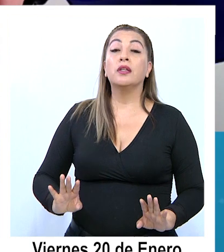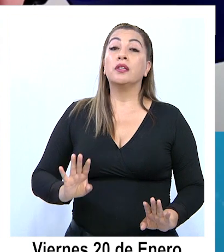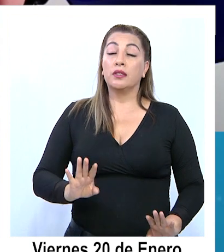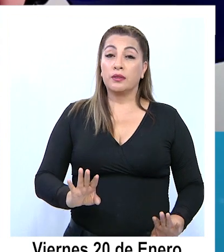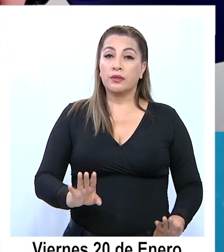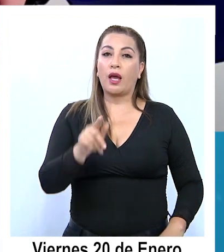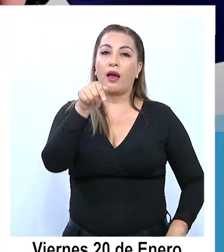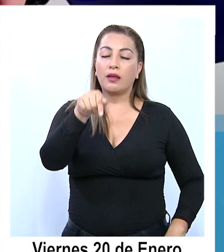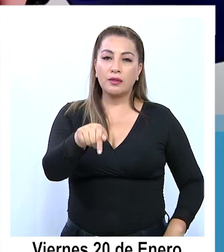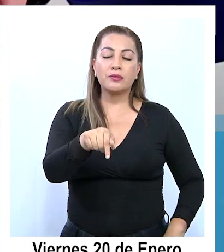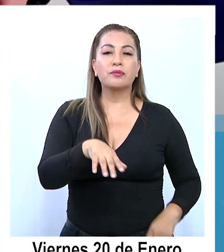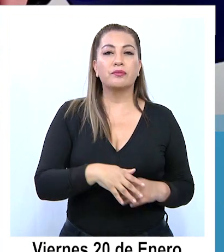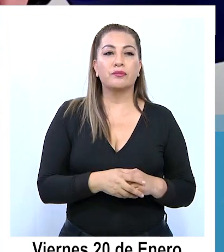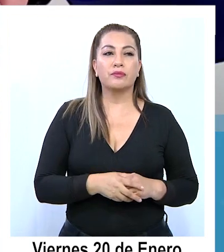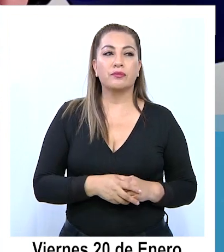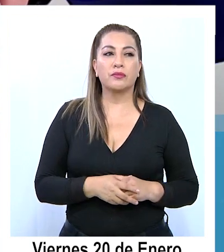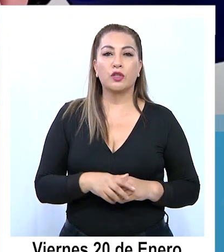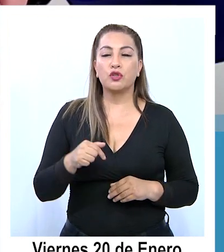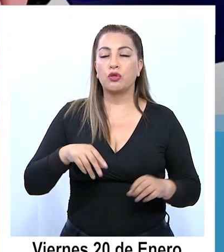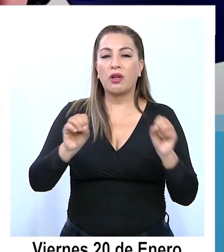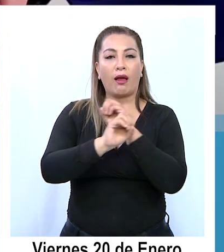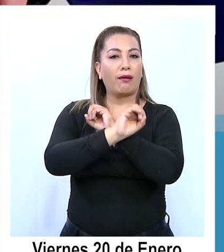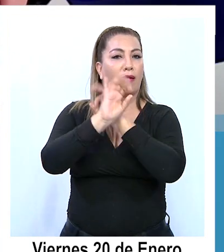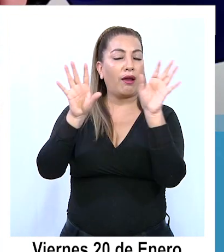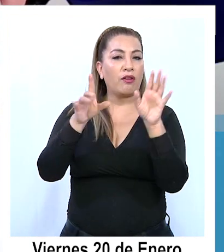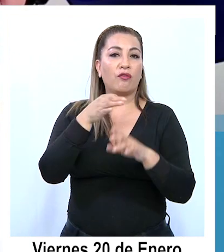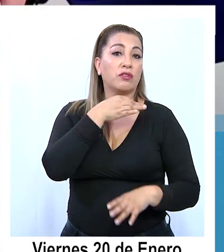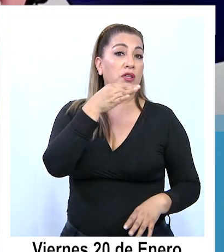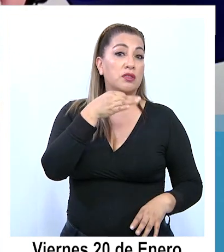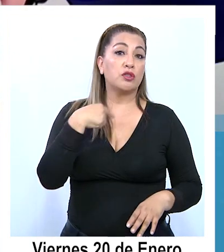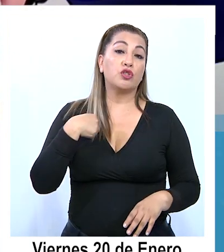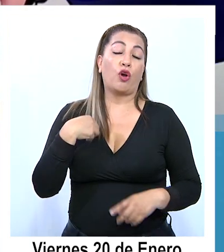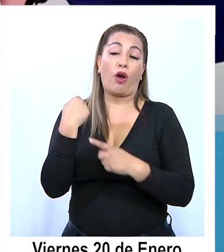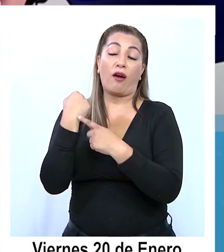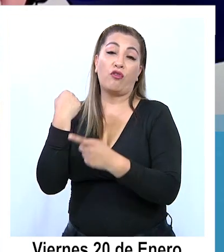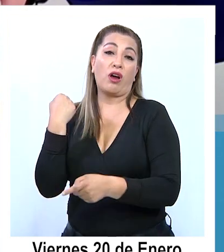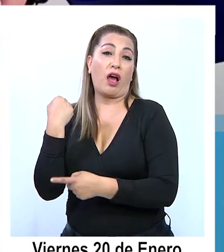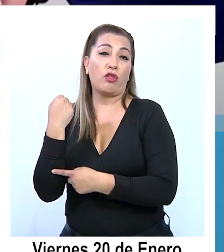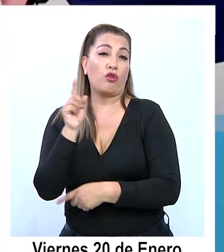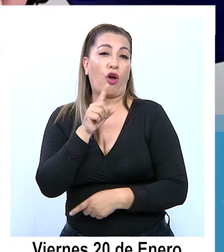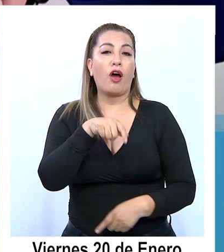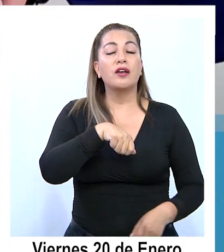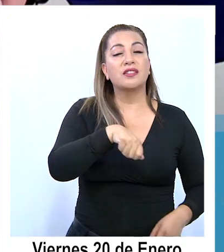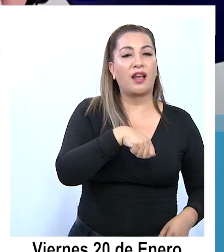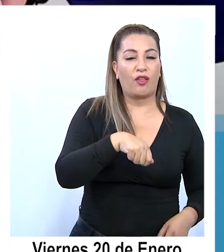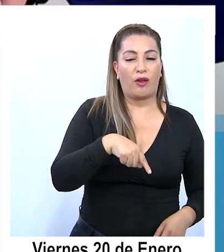yo aquí tengo una posición clara, y aquí voy a hablar más como abogado que como senadora, ¿no es cierto?